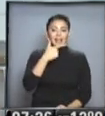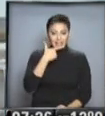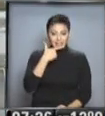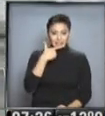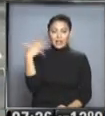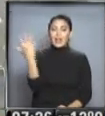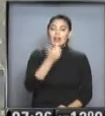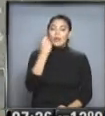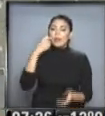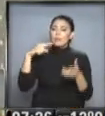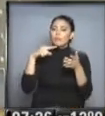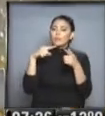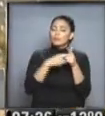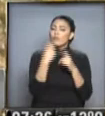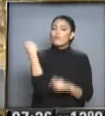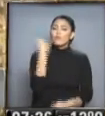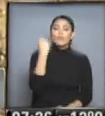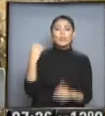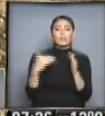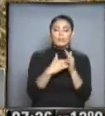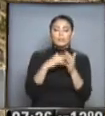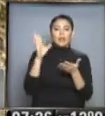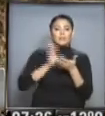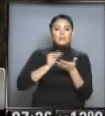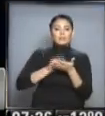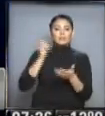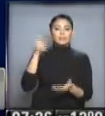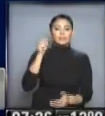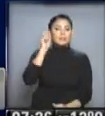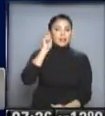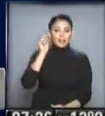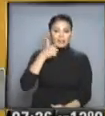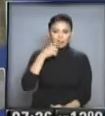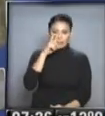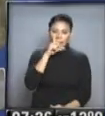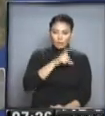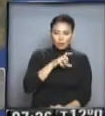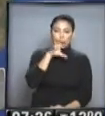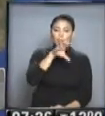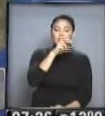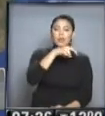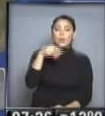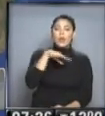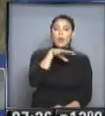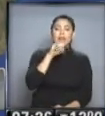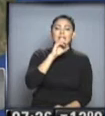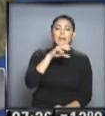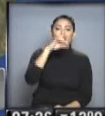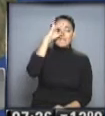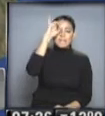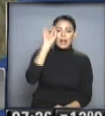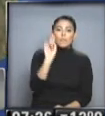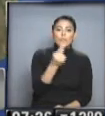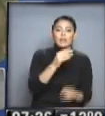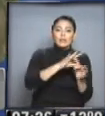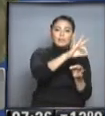de un eje clave, la soberanía hidrocarburífera. En Neuquén, Vaca Muerta, una superficie de